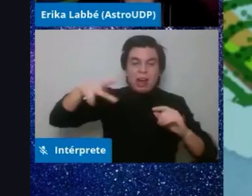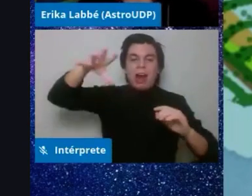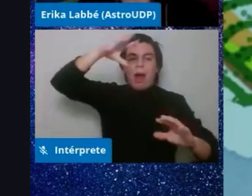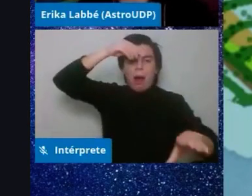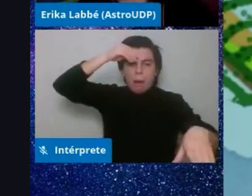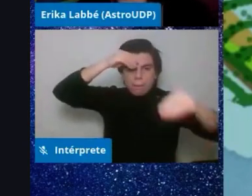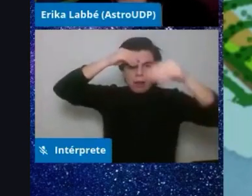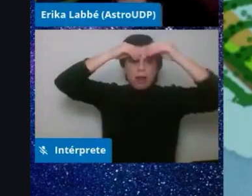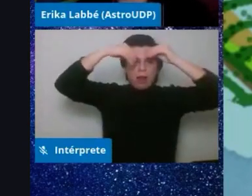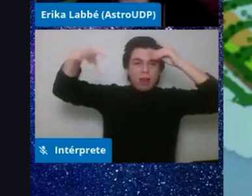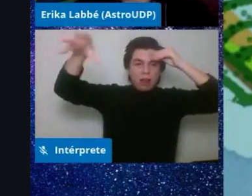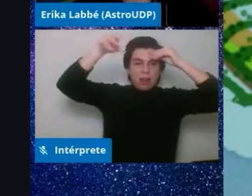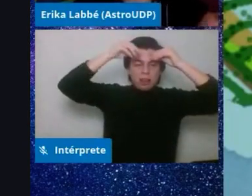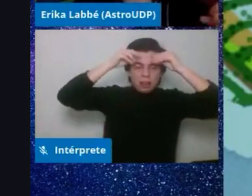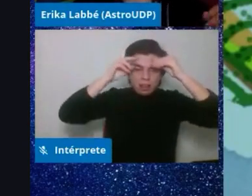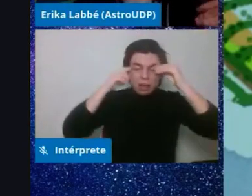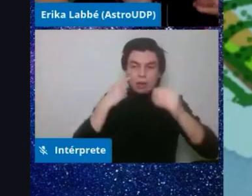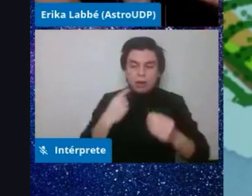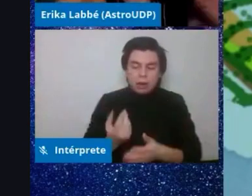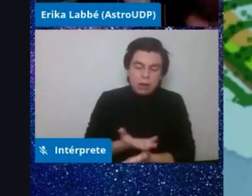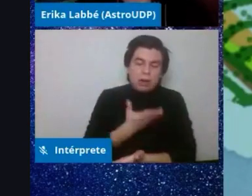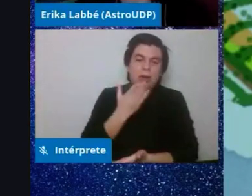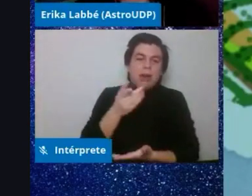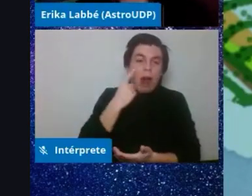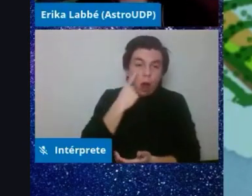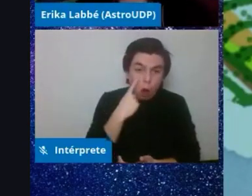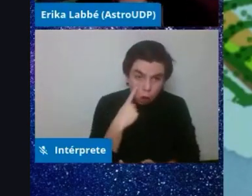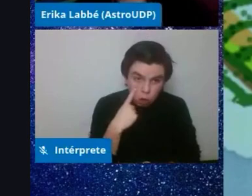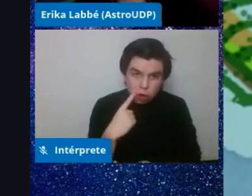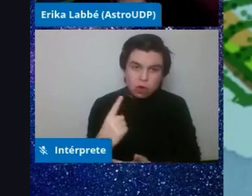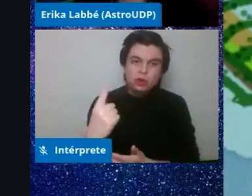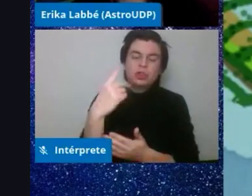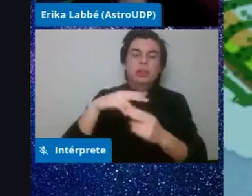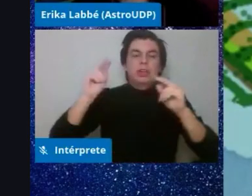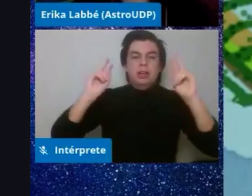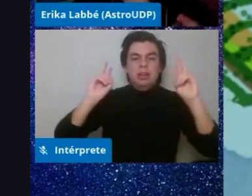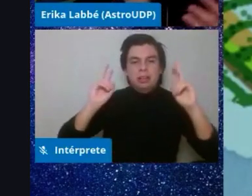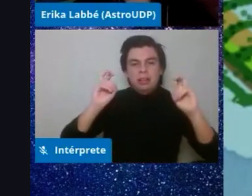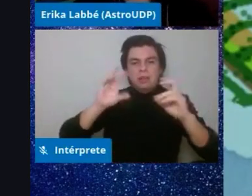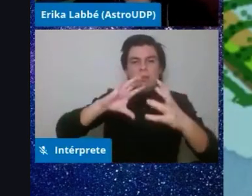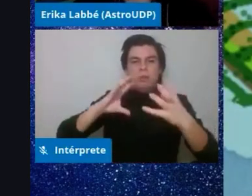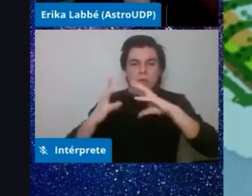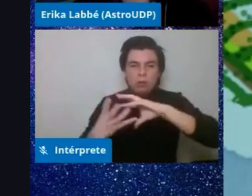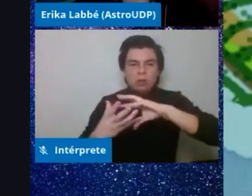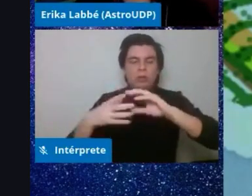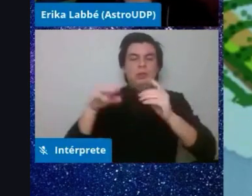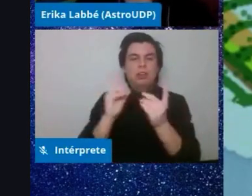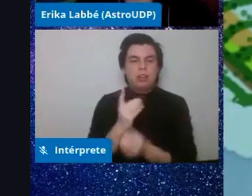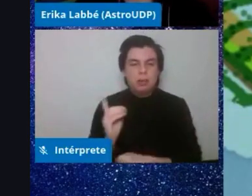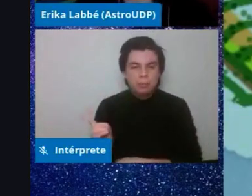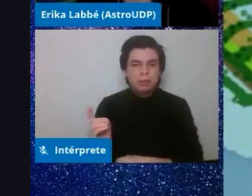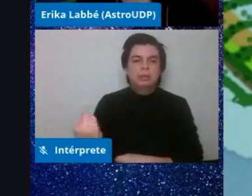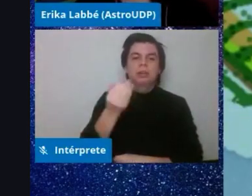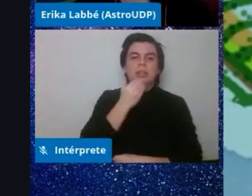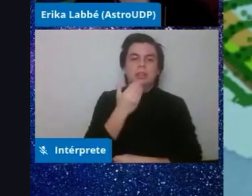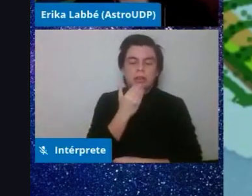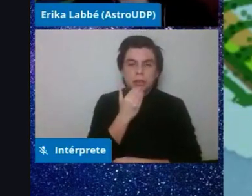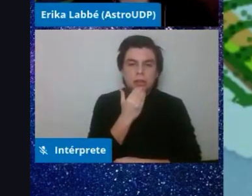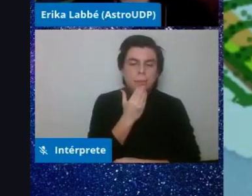sobre la discapacidad, a compartir estos conocimientos desde distintas personas que